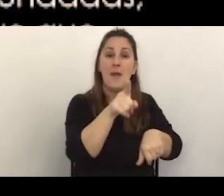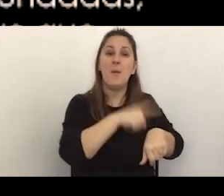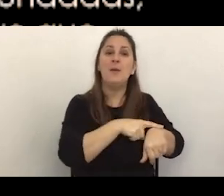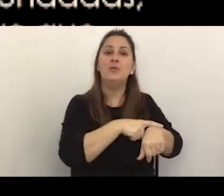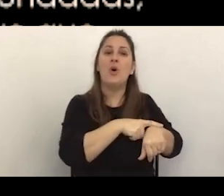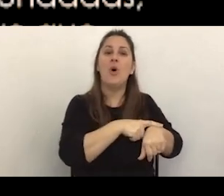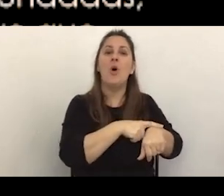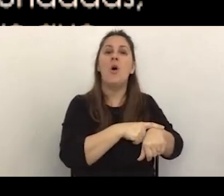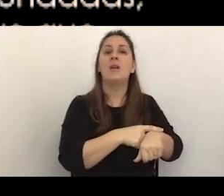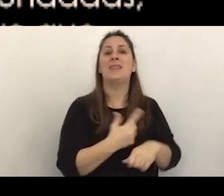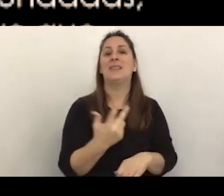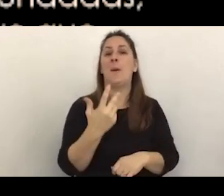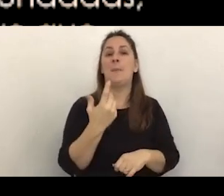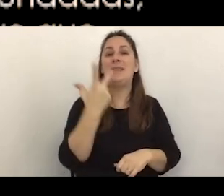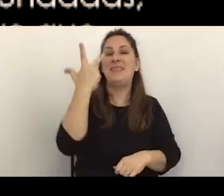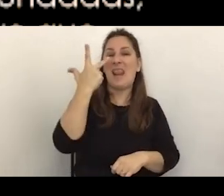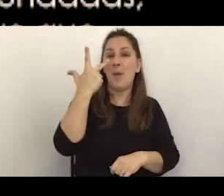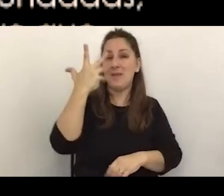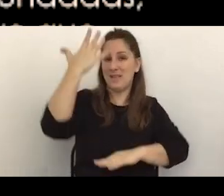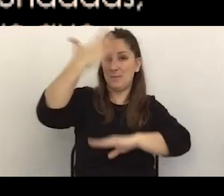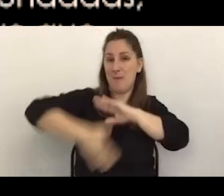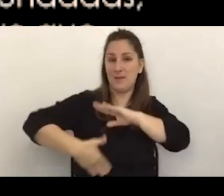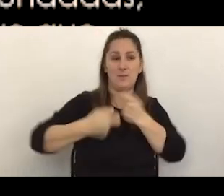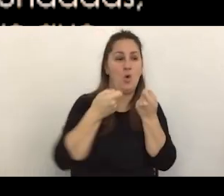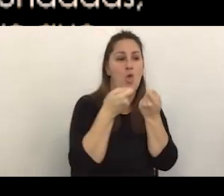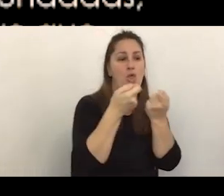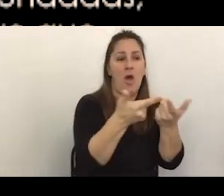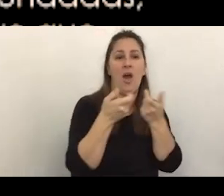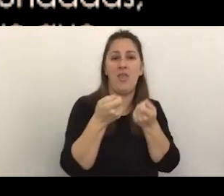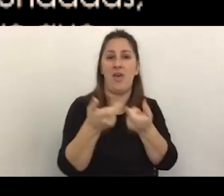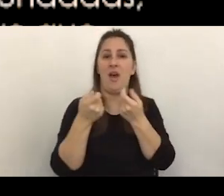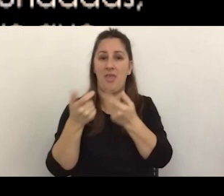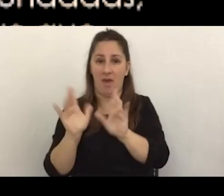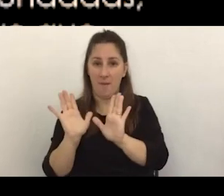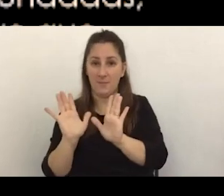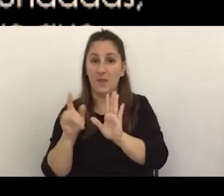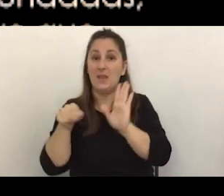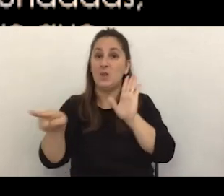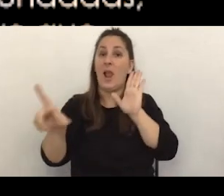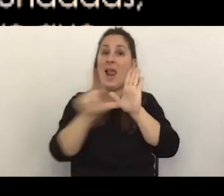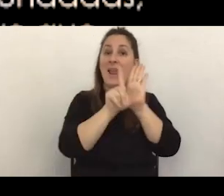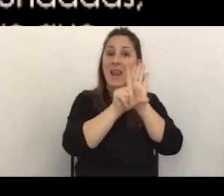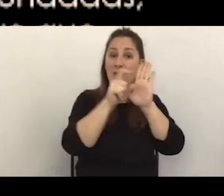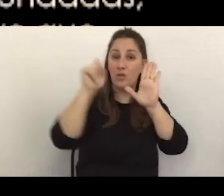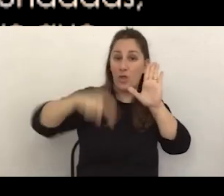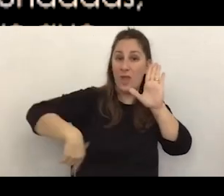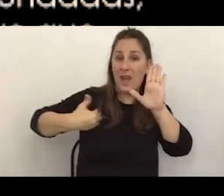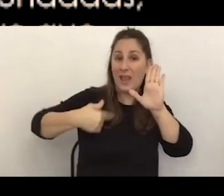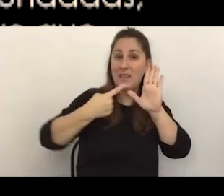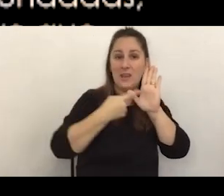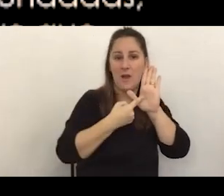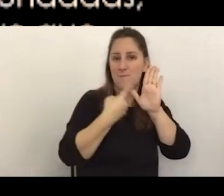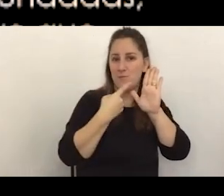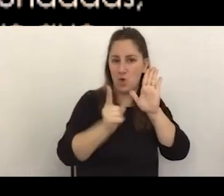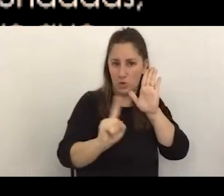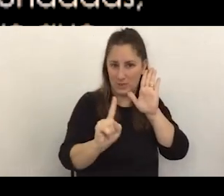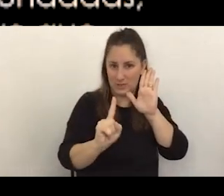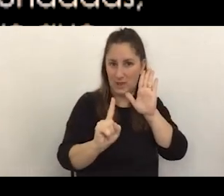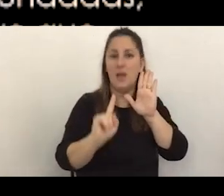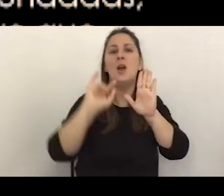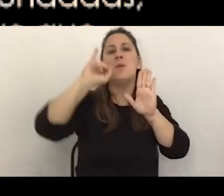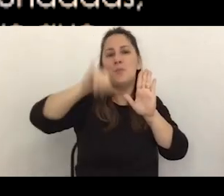de 3 oportunidades. Pero esto no está en la legislación argentina, pero sí es parte de una suerte